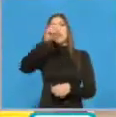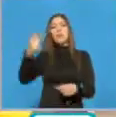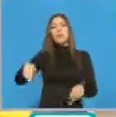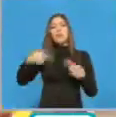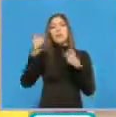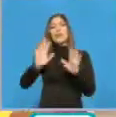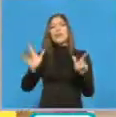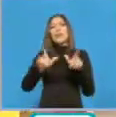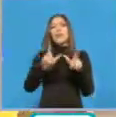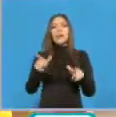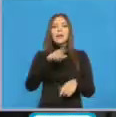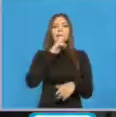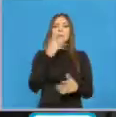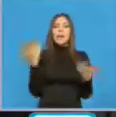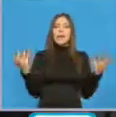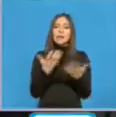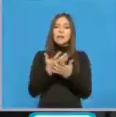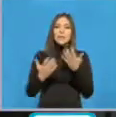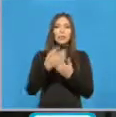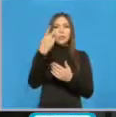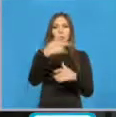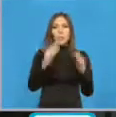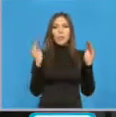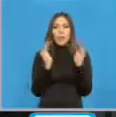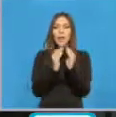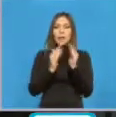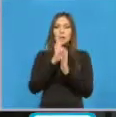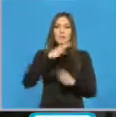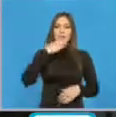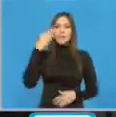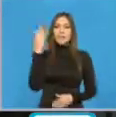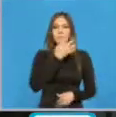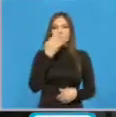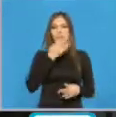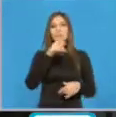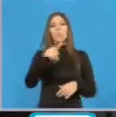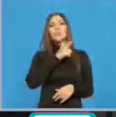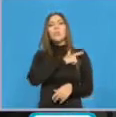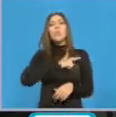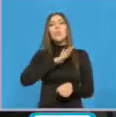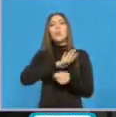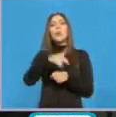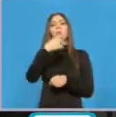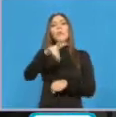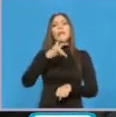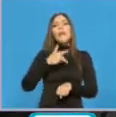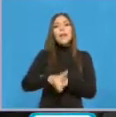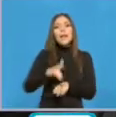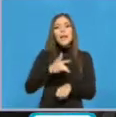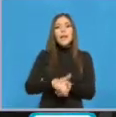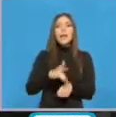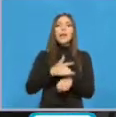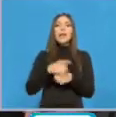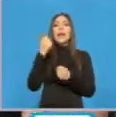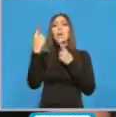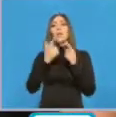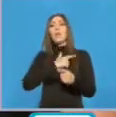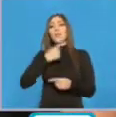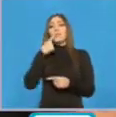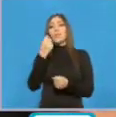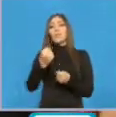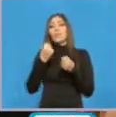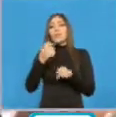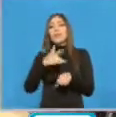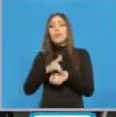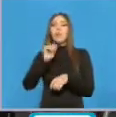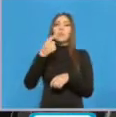no hay nada como hacerlo. Hay que hacerlo No en hay casa. nada como hacerlo. Porque uno ya le pone el quesito que quiera, ¿no? Así es. Desde Bien. unos muy fuertes a otros más ligeros. Es